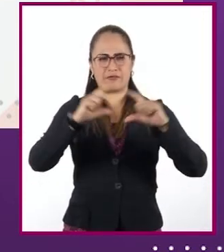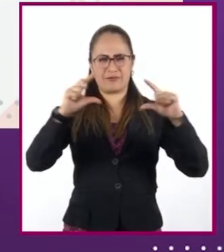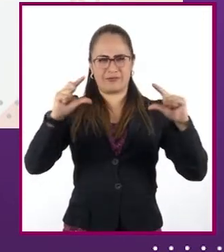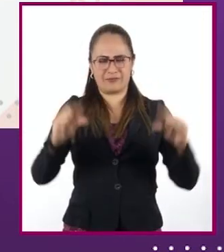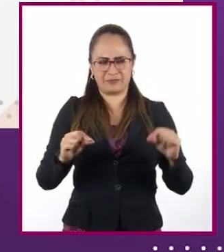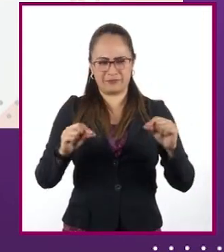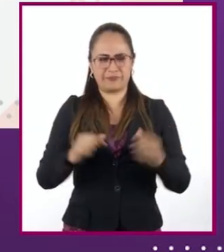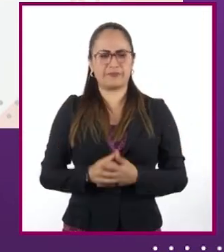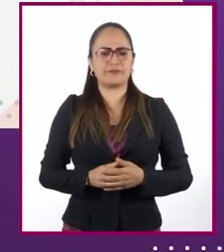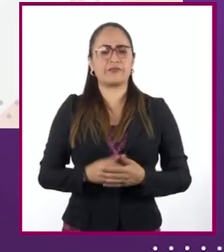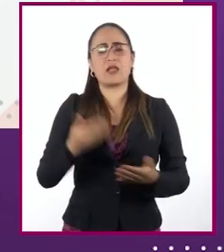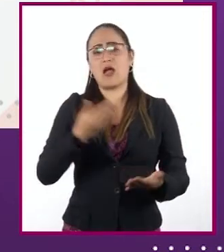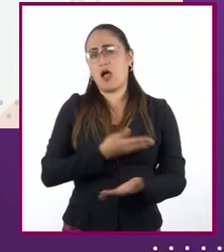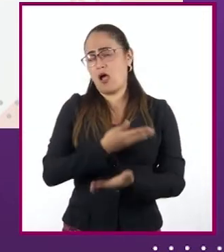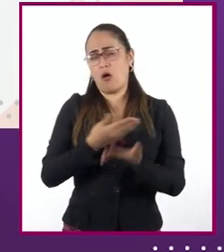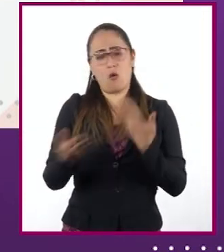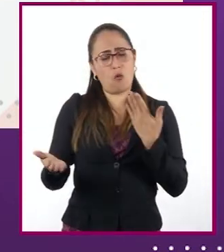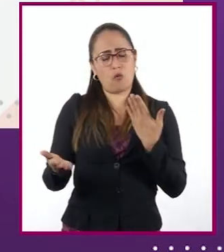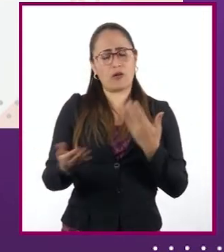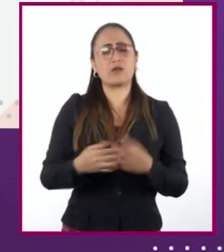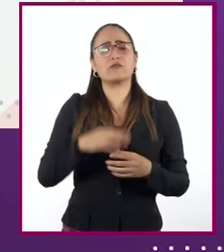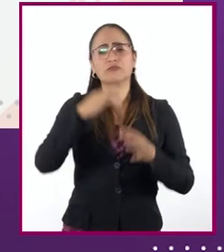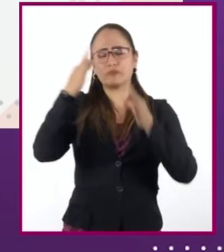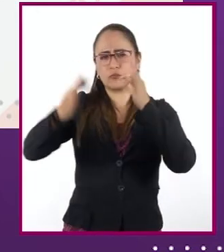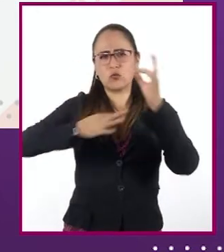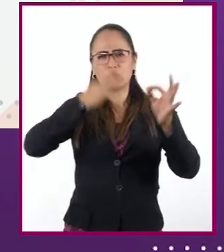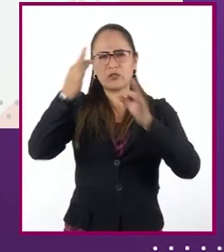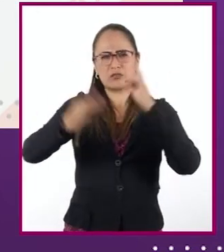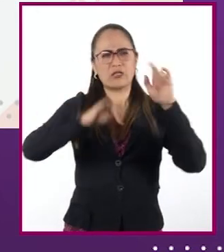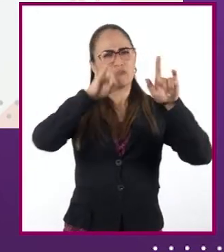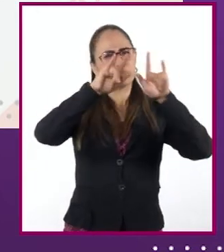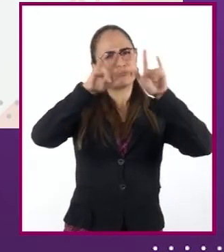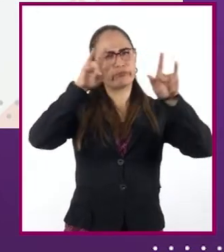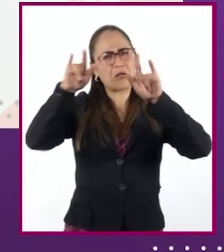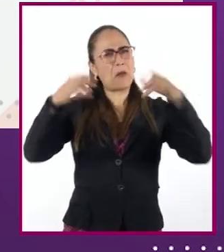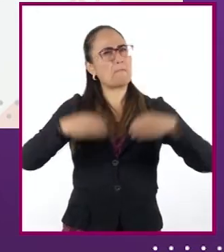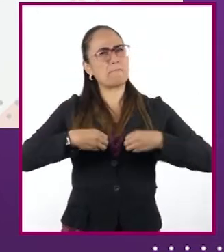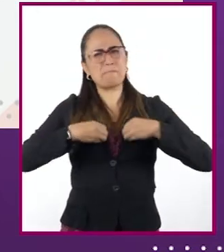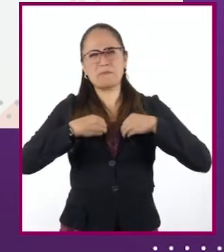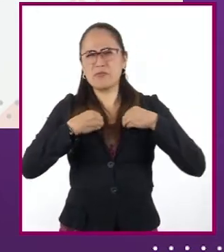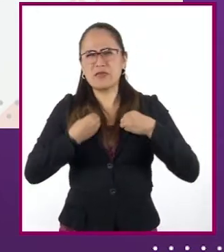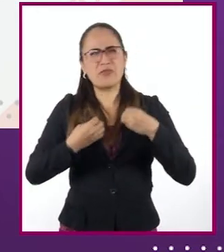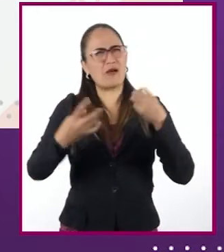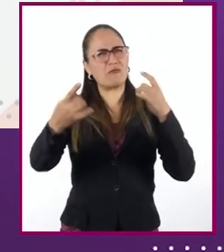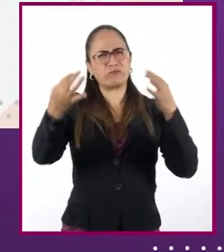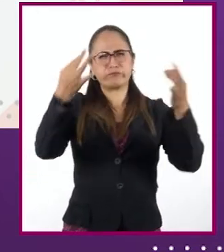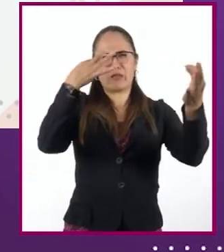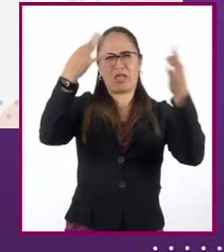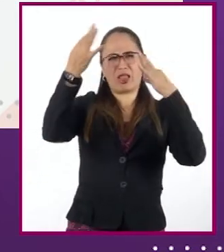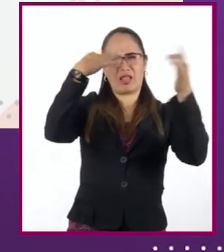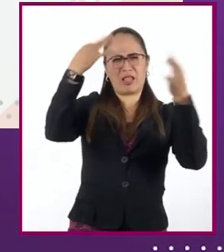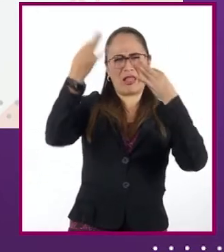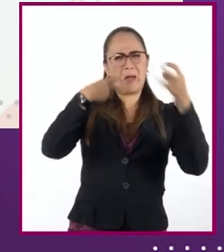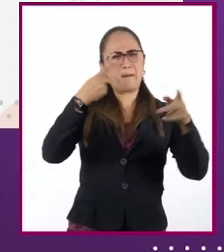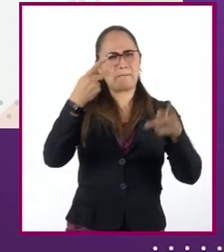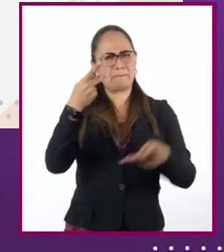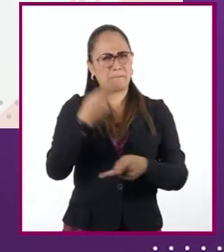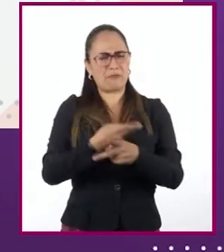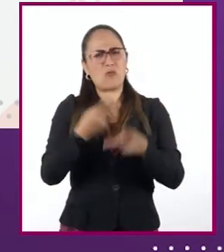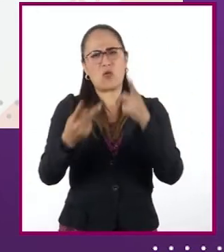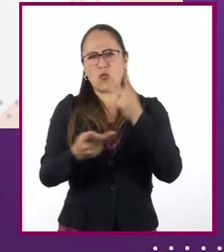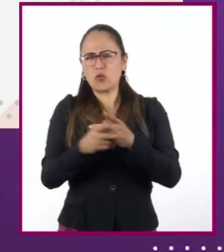que dice: actualmente, la publicidad invade nuestras vidas con la intención de vender todo tipo de